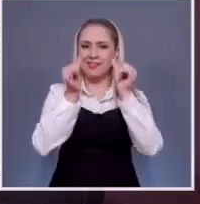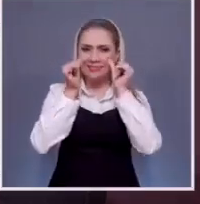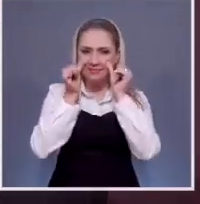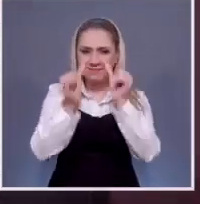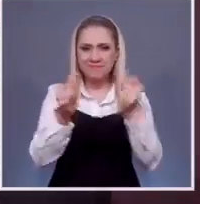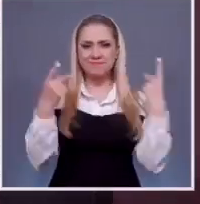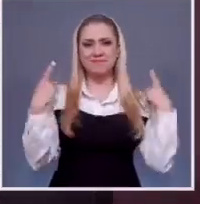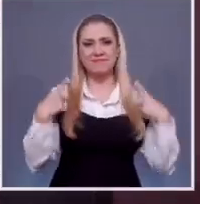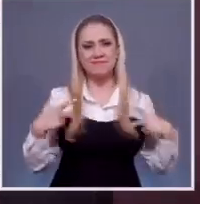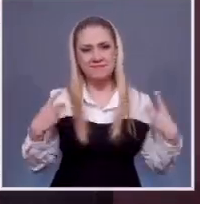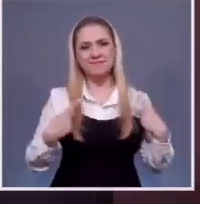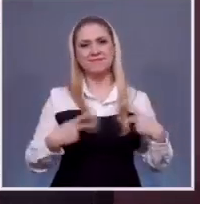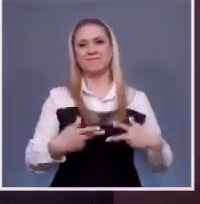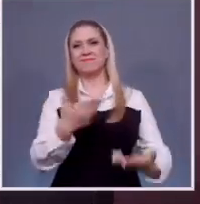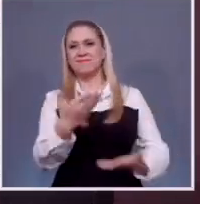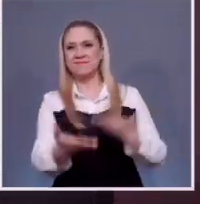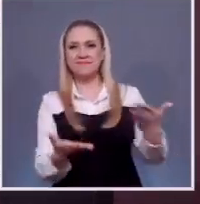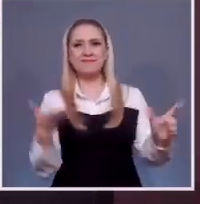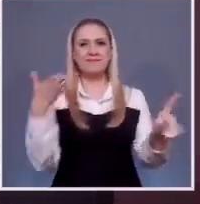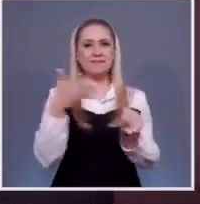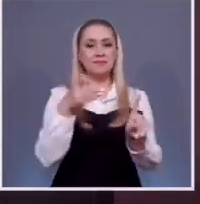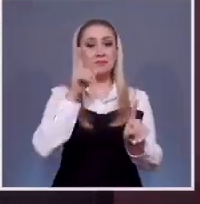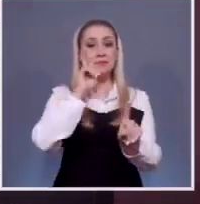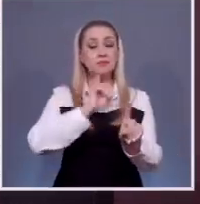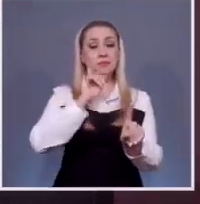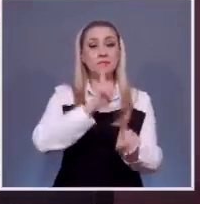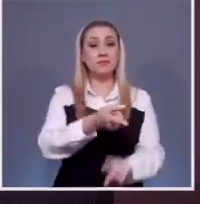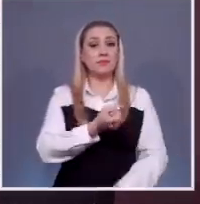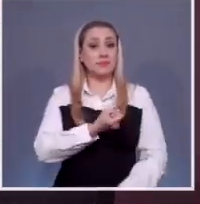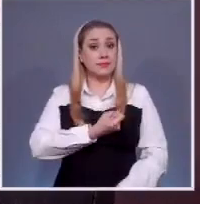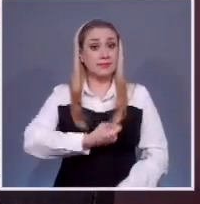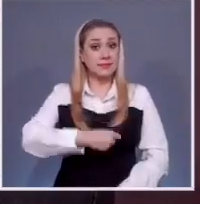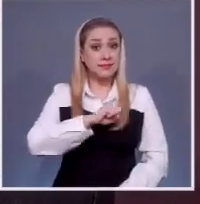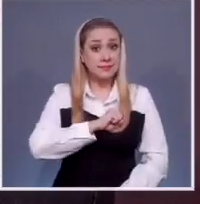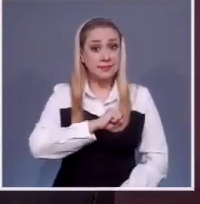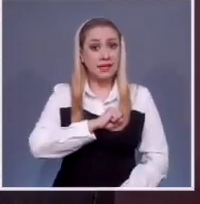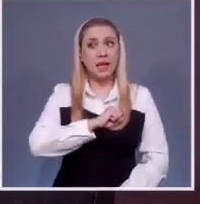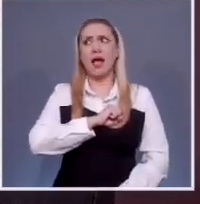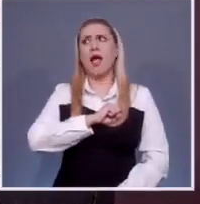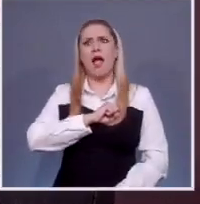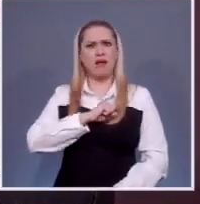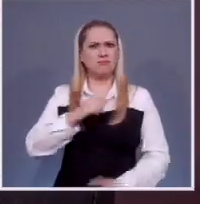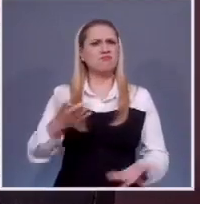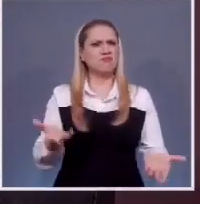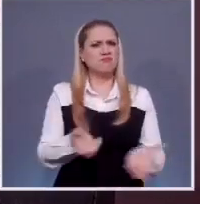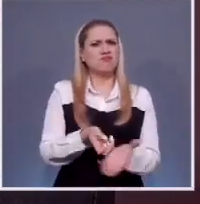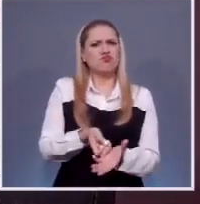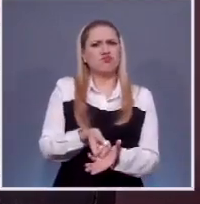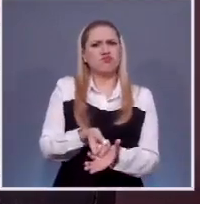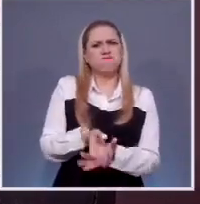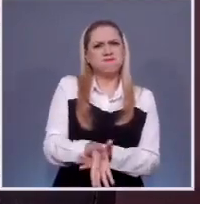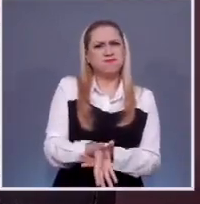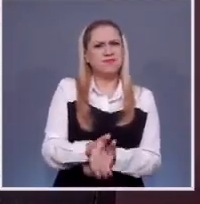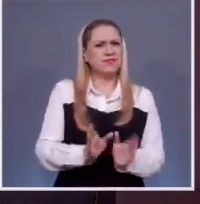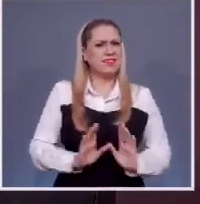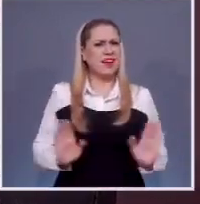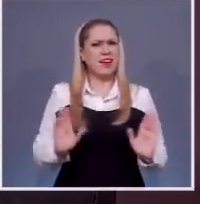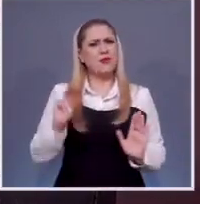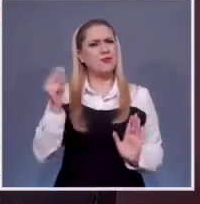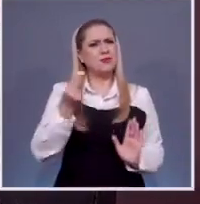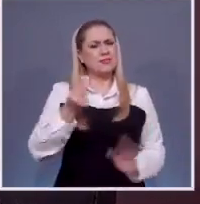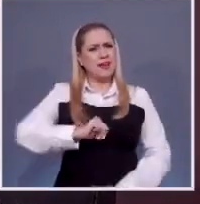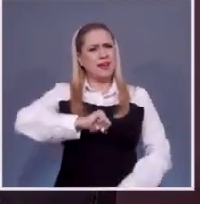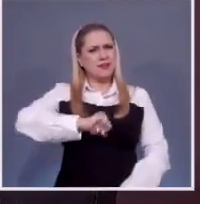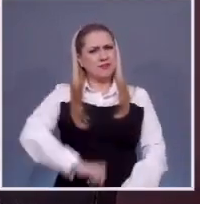si es una mujer saludable, una persona saludable, realmente la estructura que necesitamos no es una gran estructura, es simplemente un